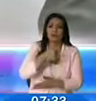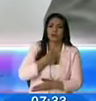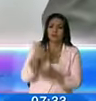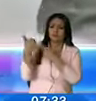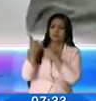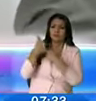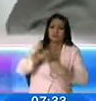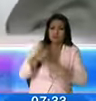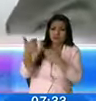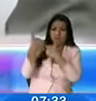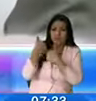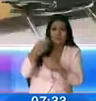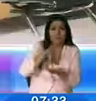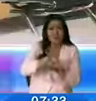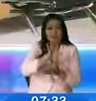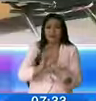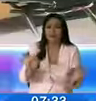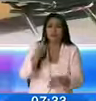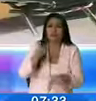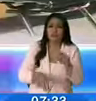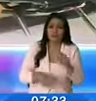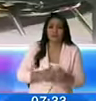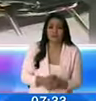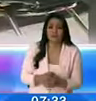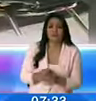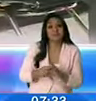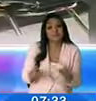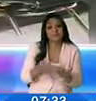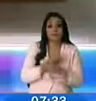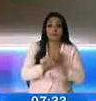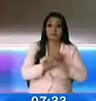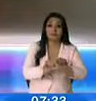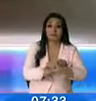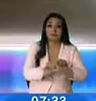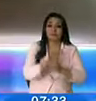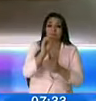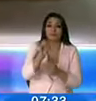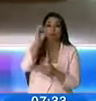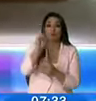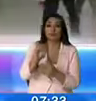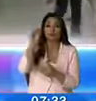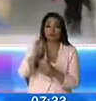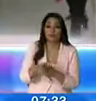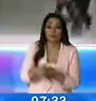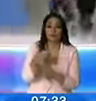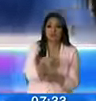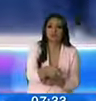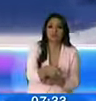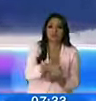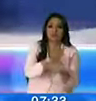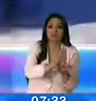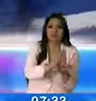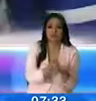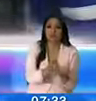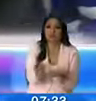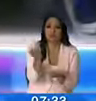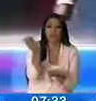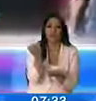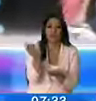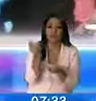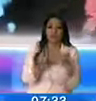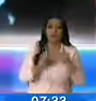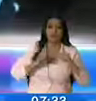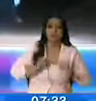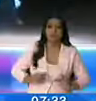endosar la responsabilidad de no haberla destituido? Por otro lado, defendió la modificación de los porcentajes de aportaciones de los seguros de pensiones, salud